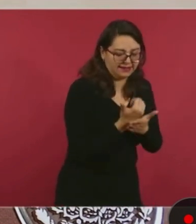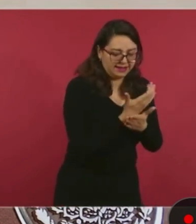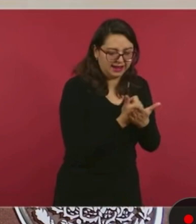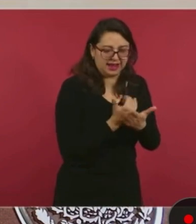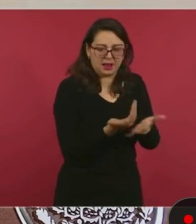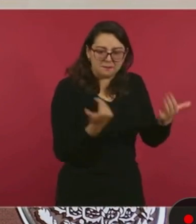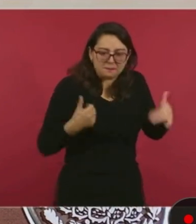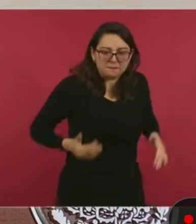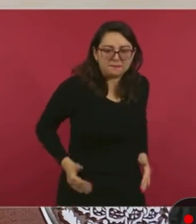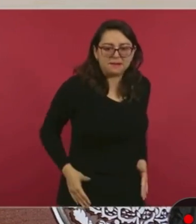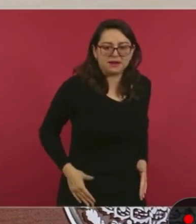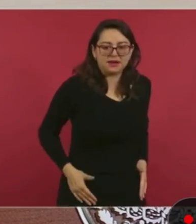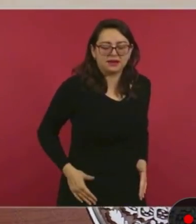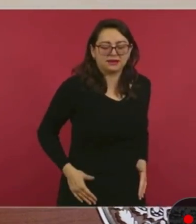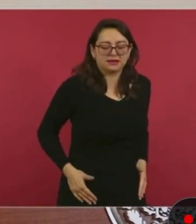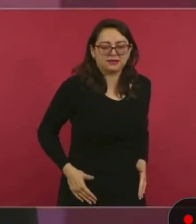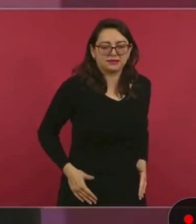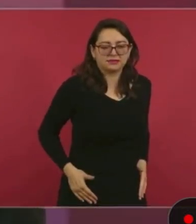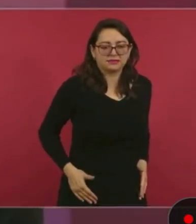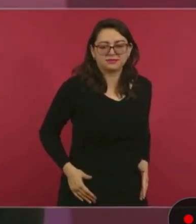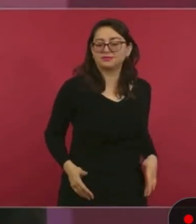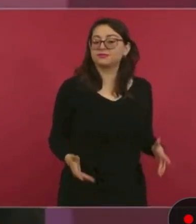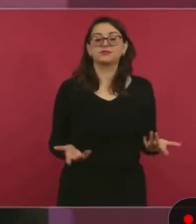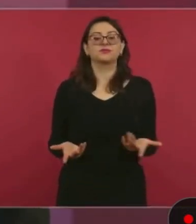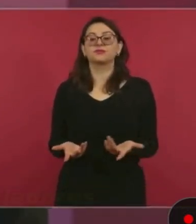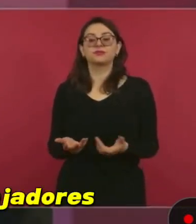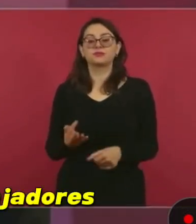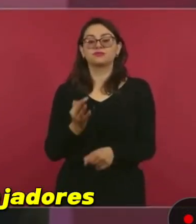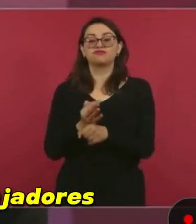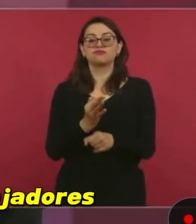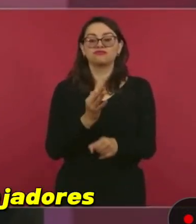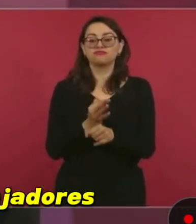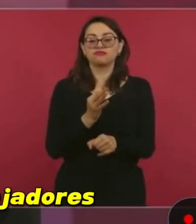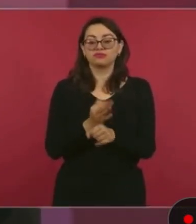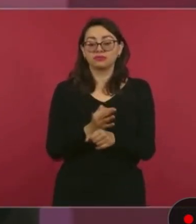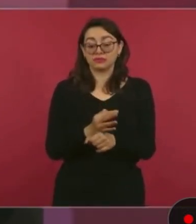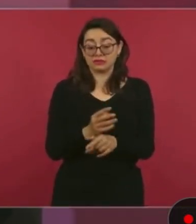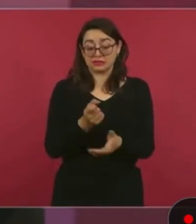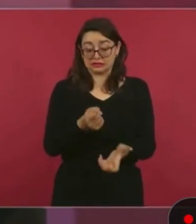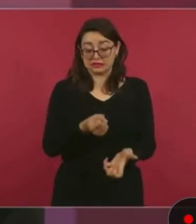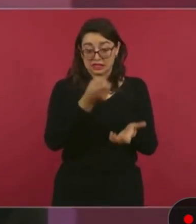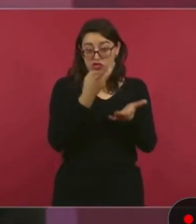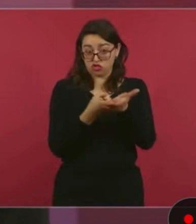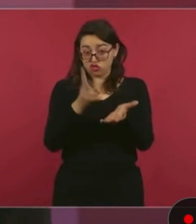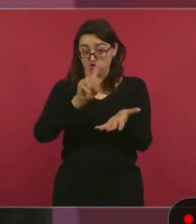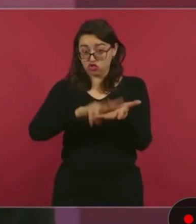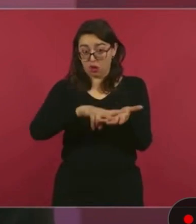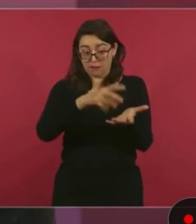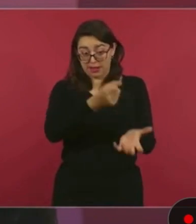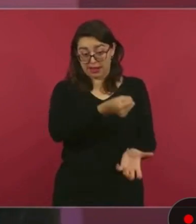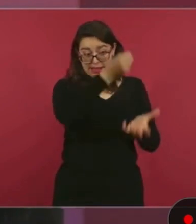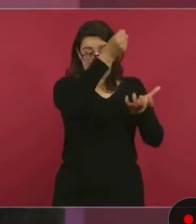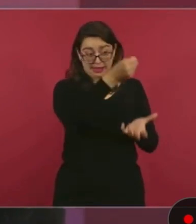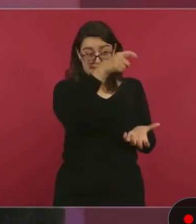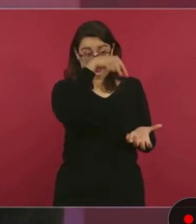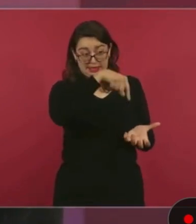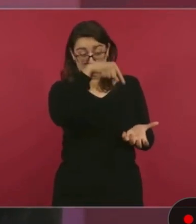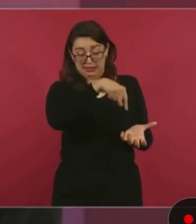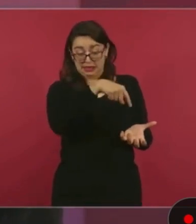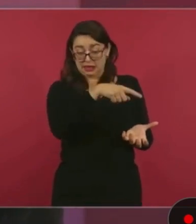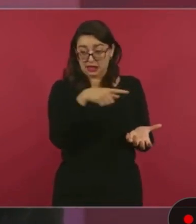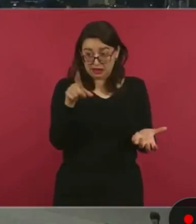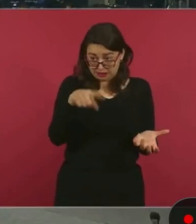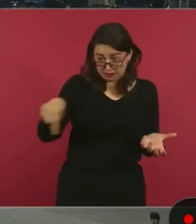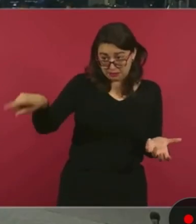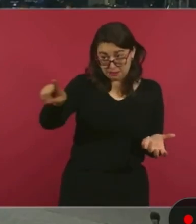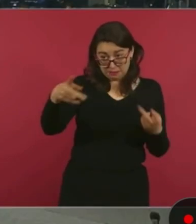Entonces, no tiene que ver con los 50,000 trabajadores del Poder Judicial. Hay